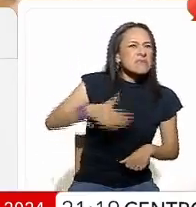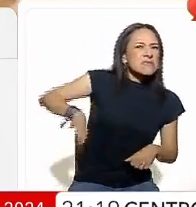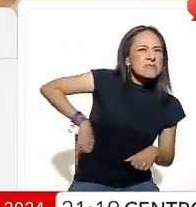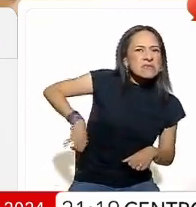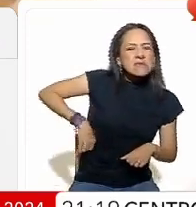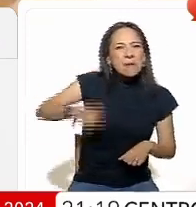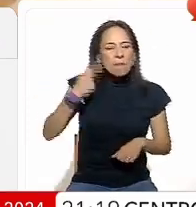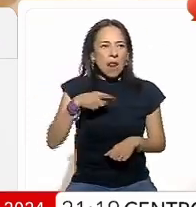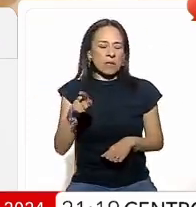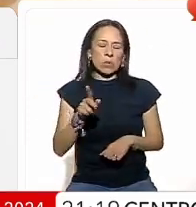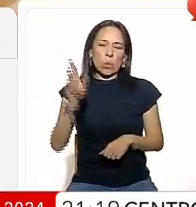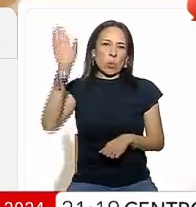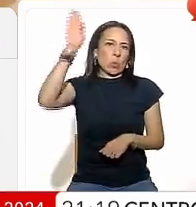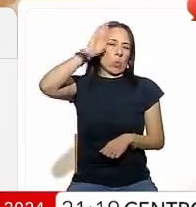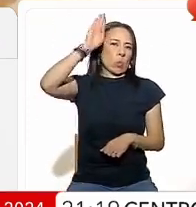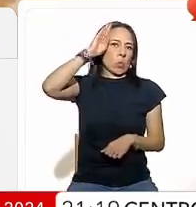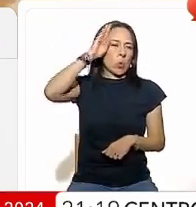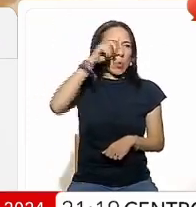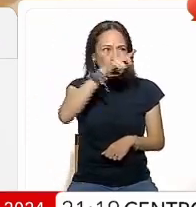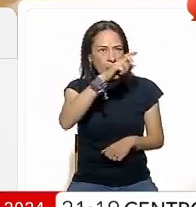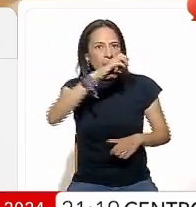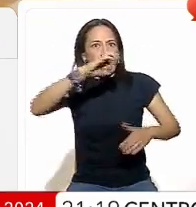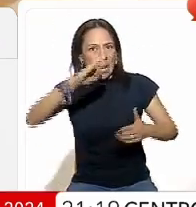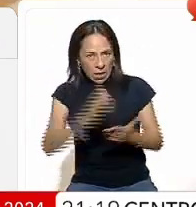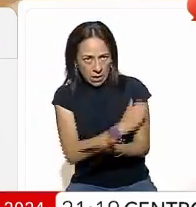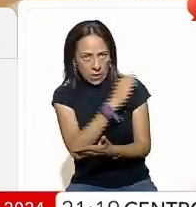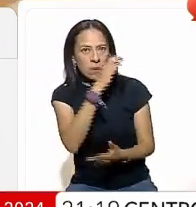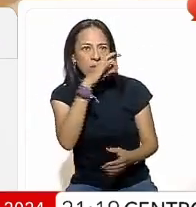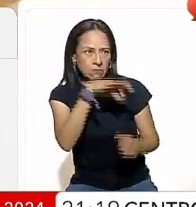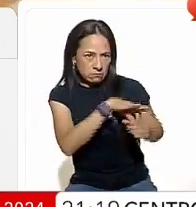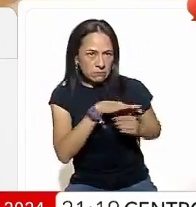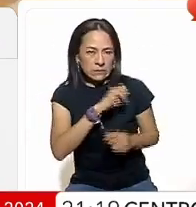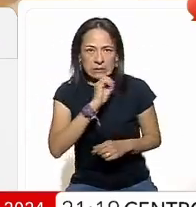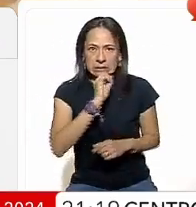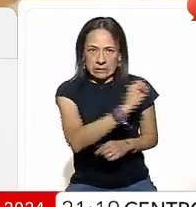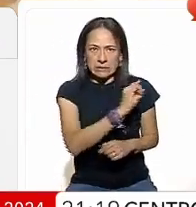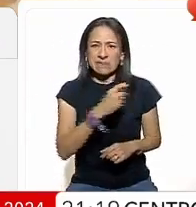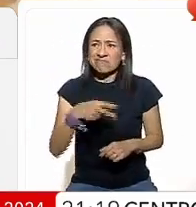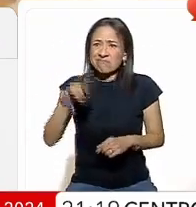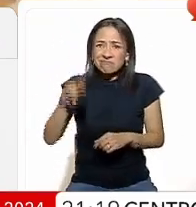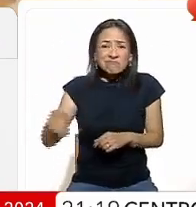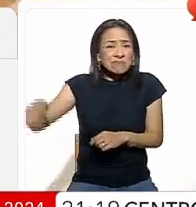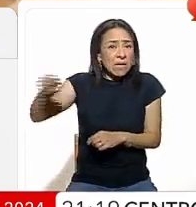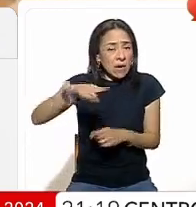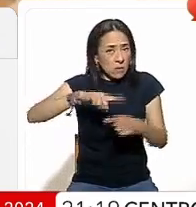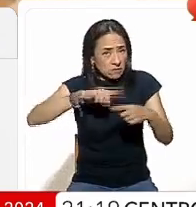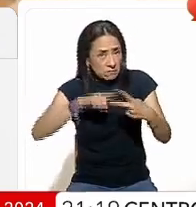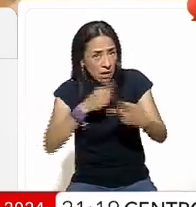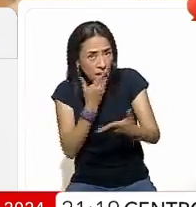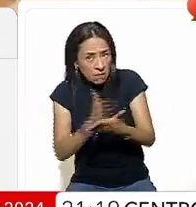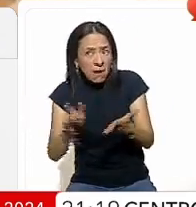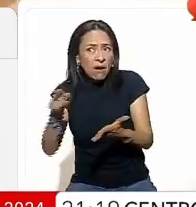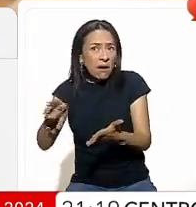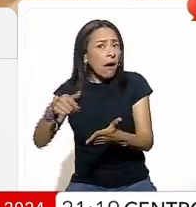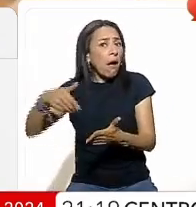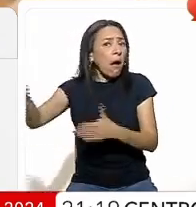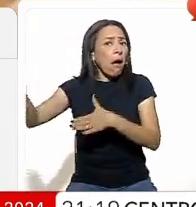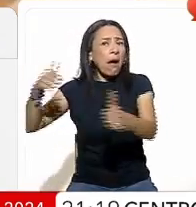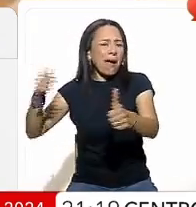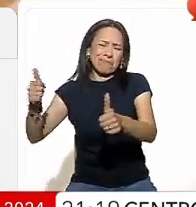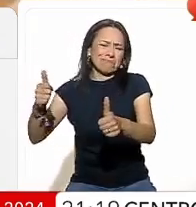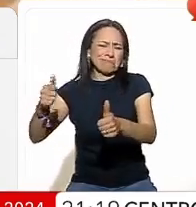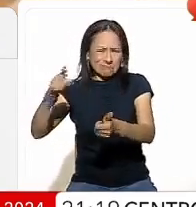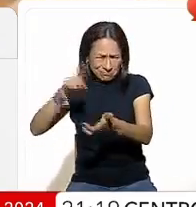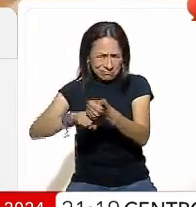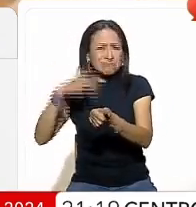este extremo, que usted ganara la elección, por un lado, y por el otro, no se han ido, están allí, siguen en Veracruz, tienen poder, tienen